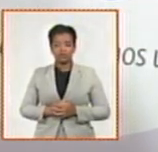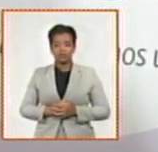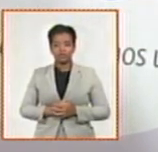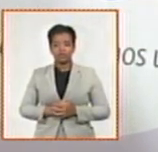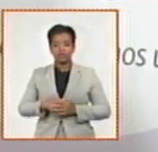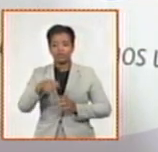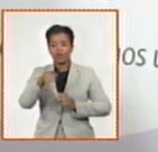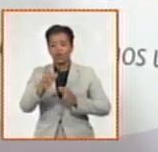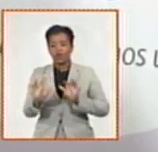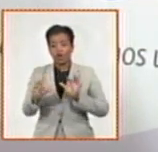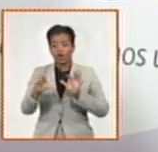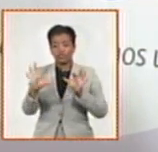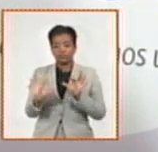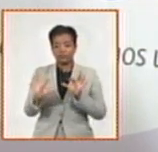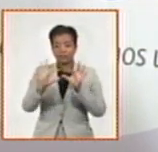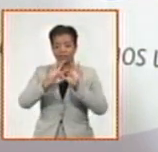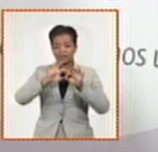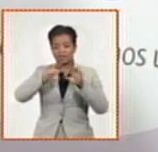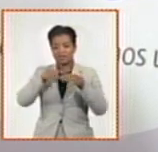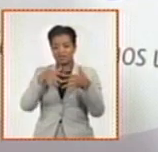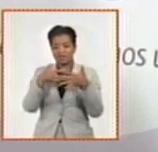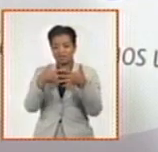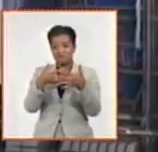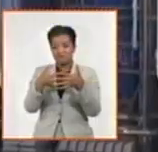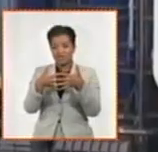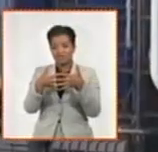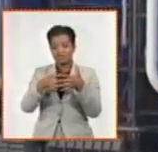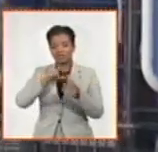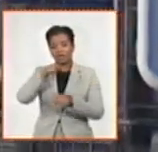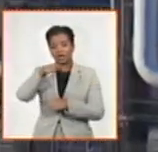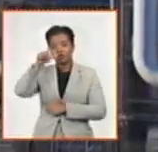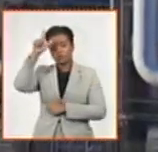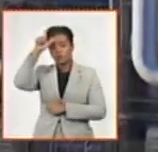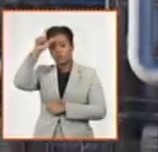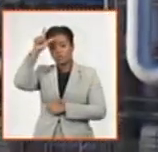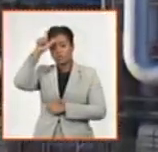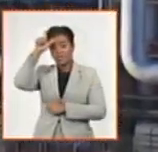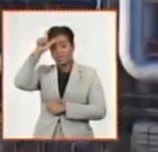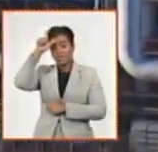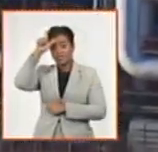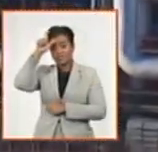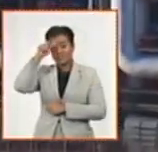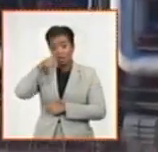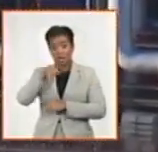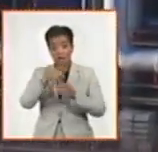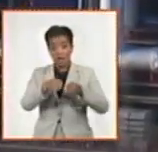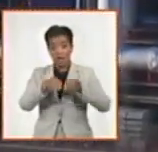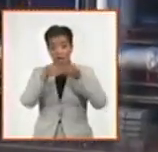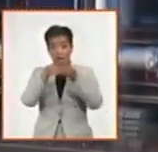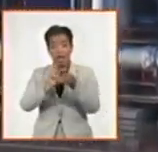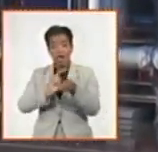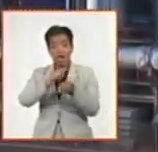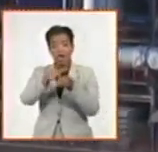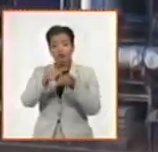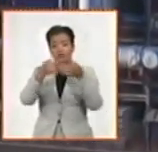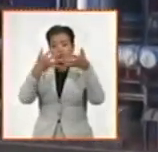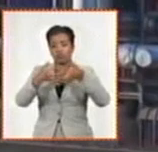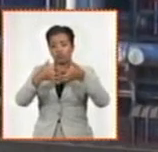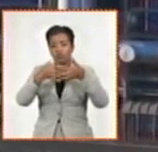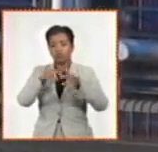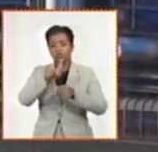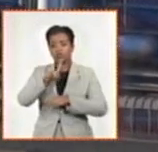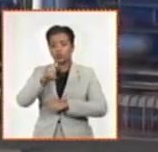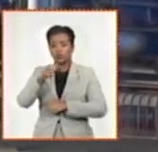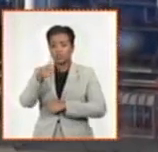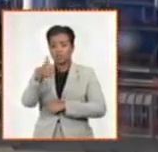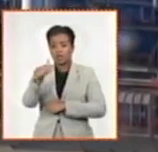eléctrica con una de las empresas, la compañía turca Karadeniz Holding. La central flotante tiene 110 megawatts de potencia